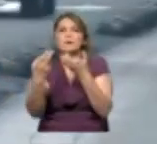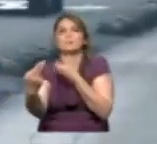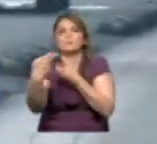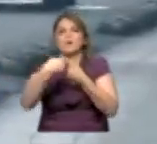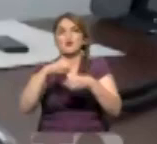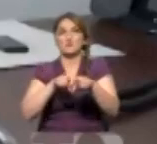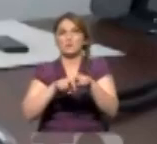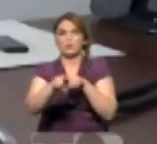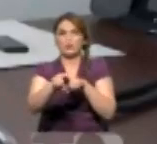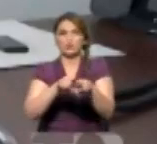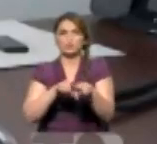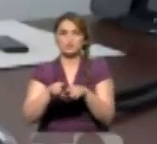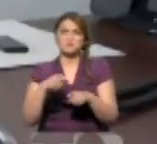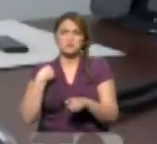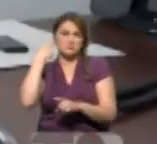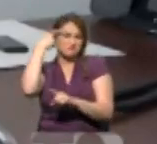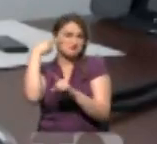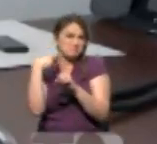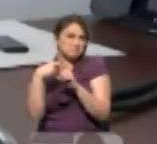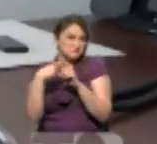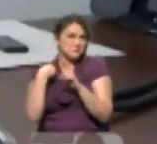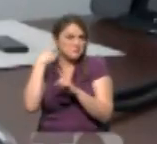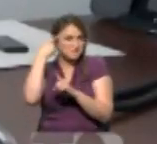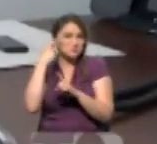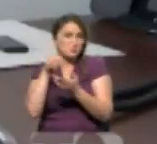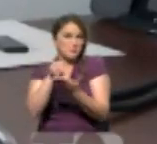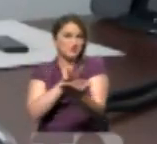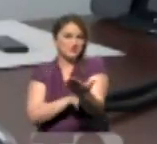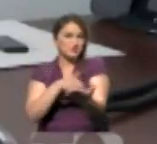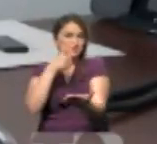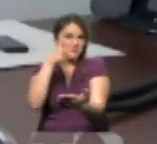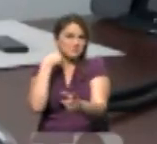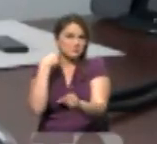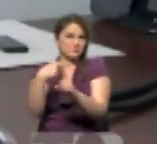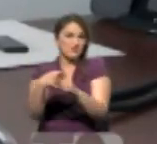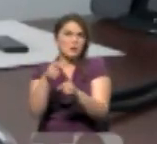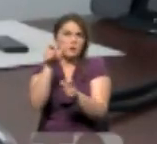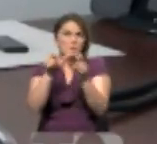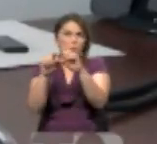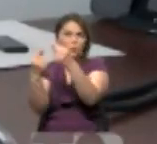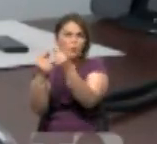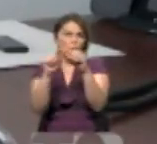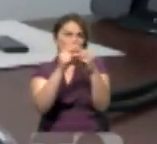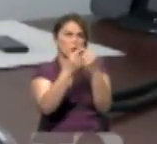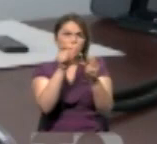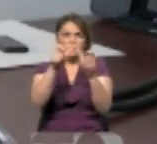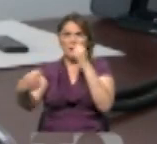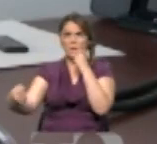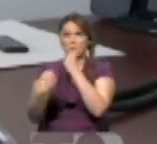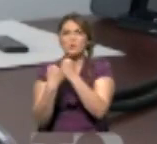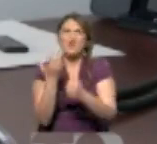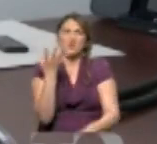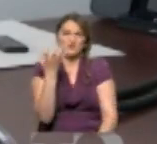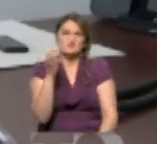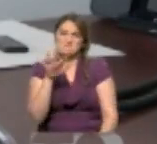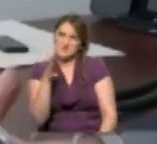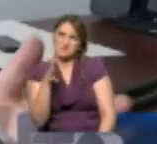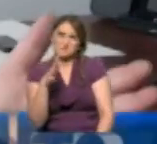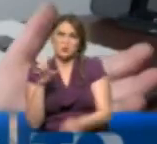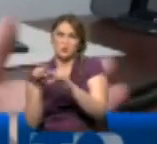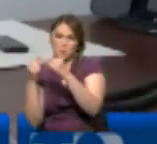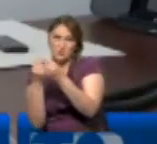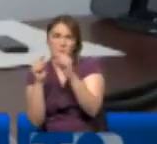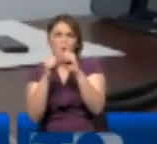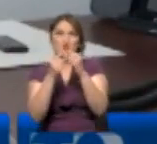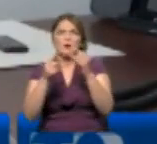los trabajos. Yo estoy muy optimista, yo creo que van a ser más de 15 los grupos que participen. Estos grupos, si son